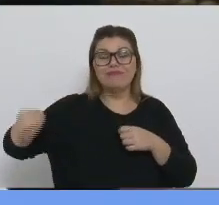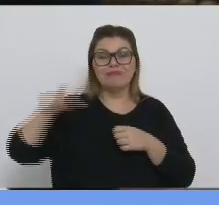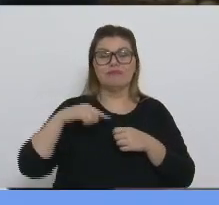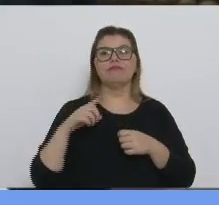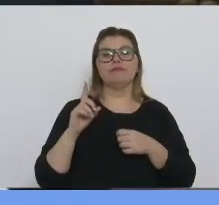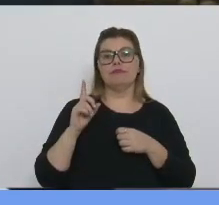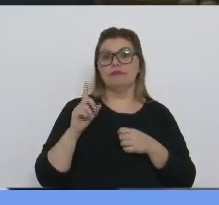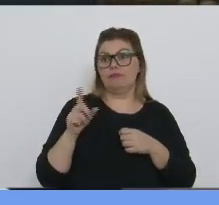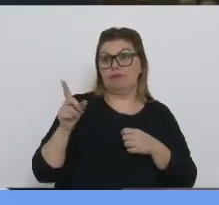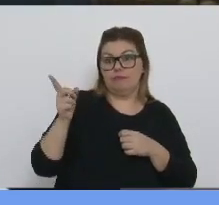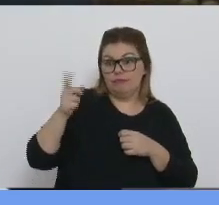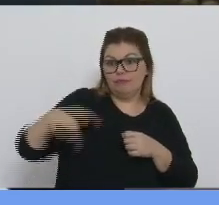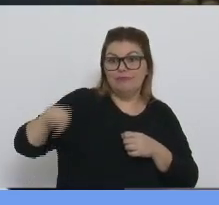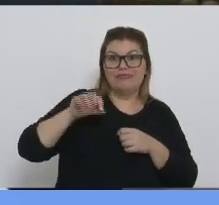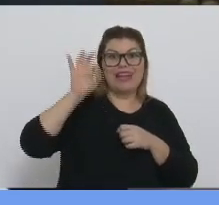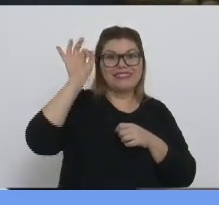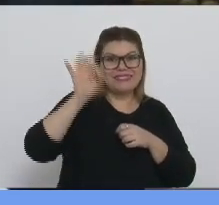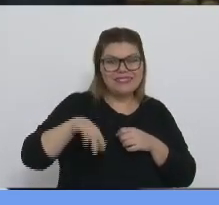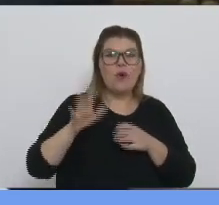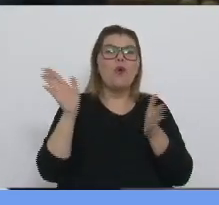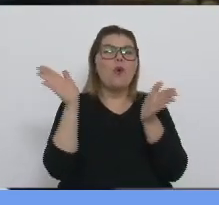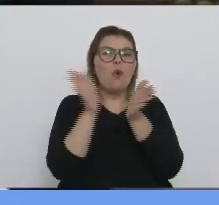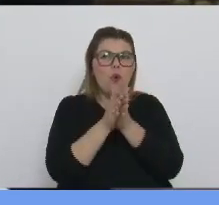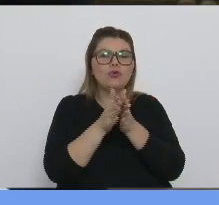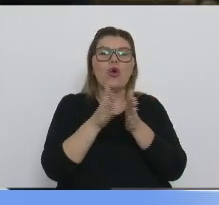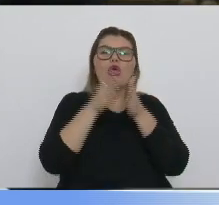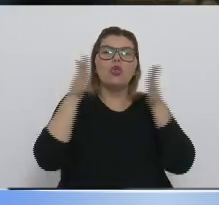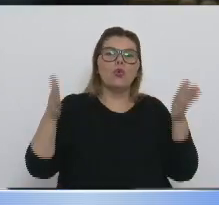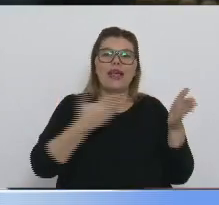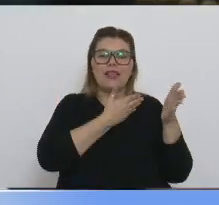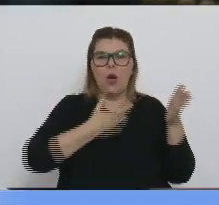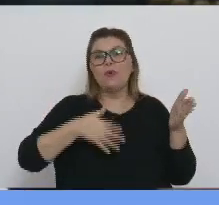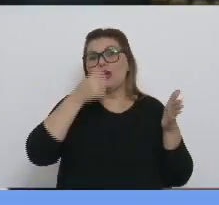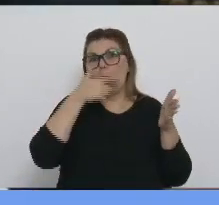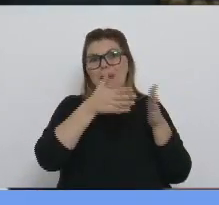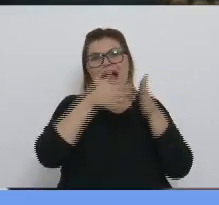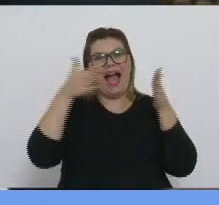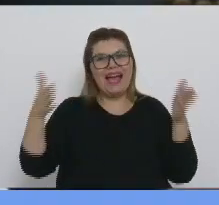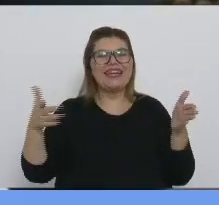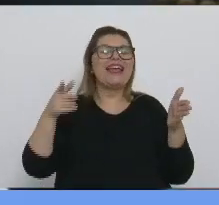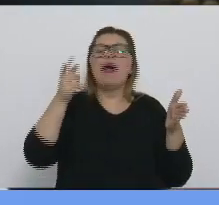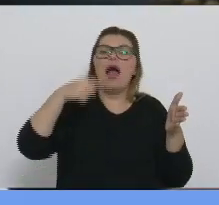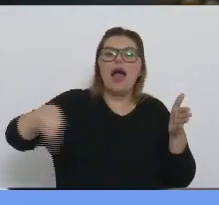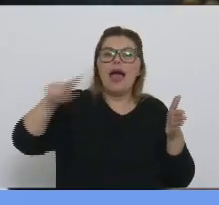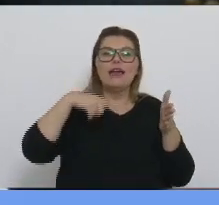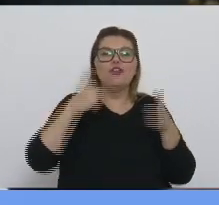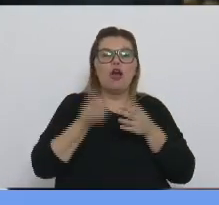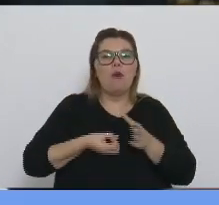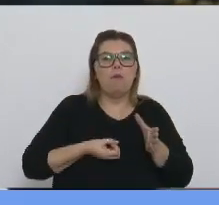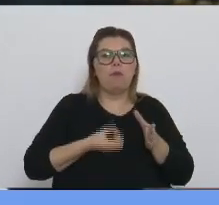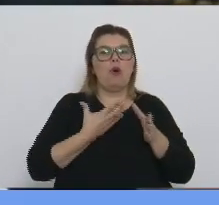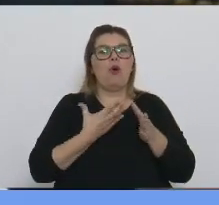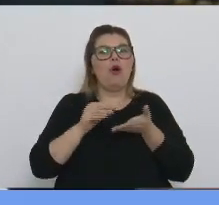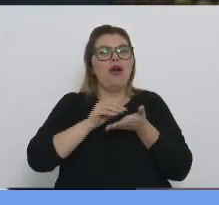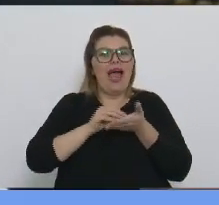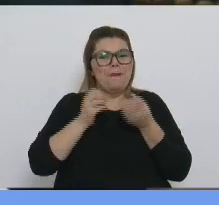sembrar junto con el gobierno provincial durante la gestión de mauricio macri la semilla institucional y administrativa que esta noche